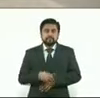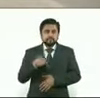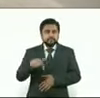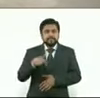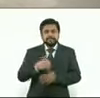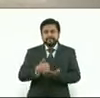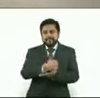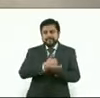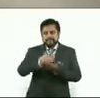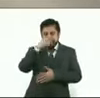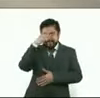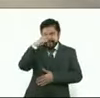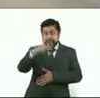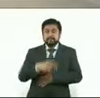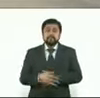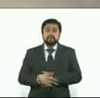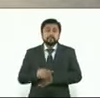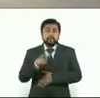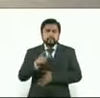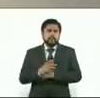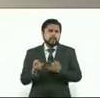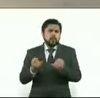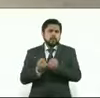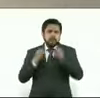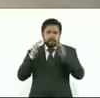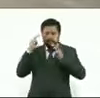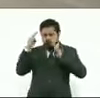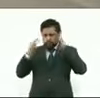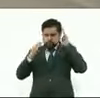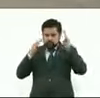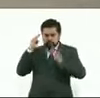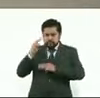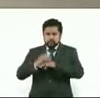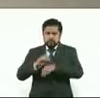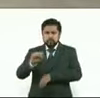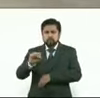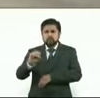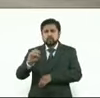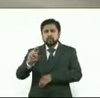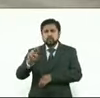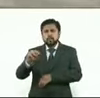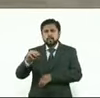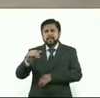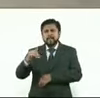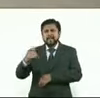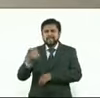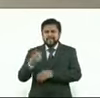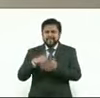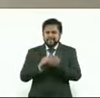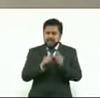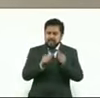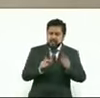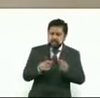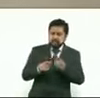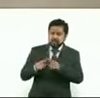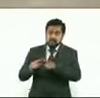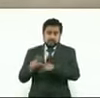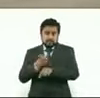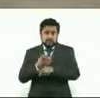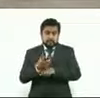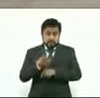ciudad, indudablemente. Y en el Museo Soumaya están ya apareciendo apareciendo en silla de ruedas